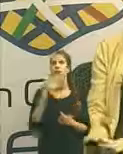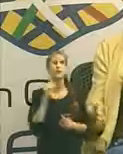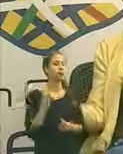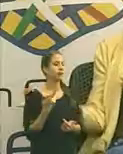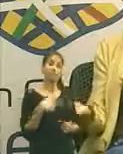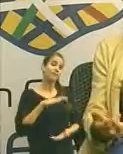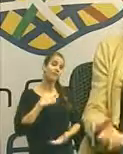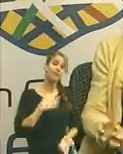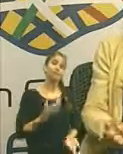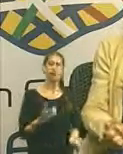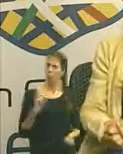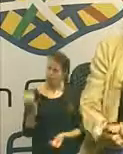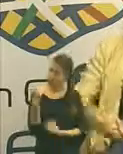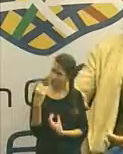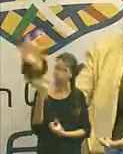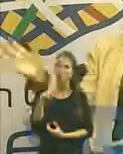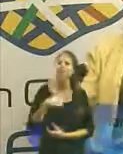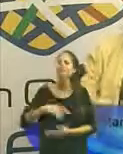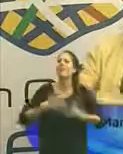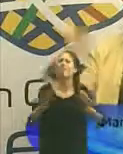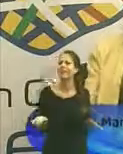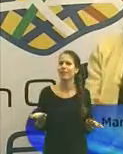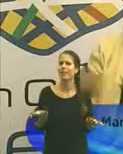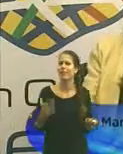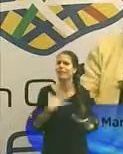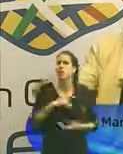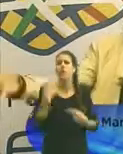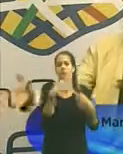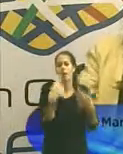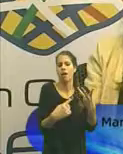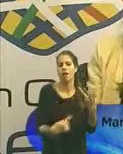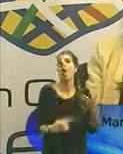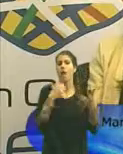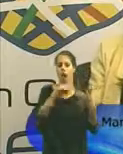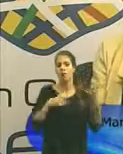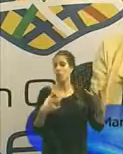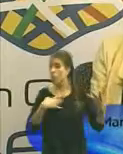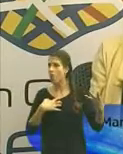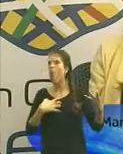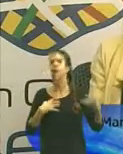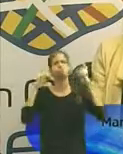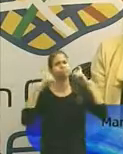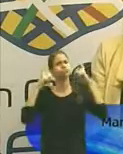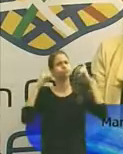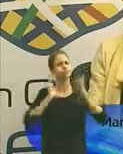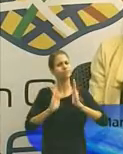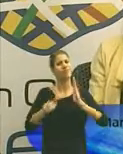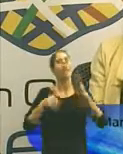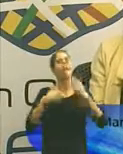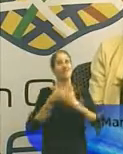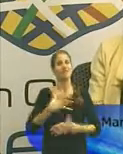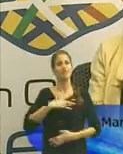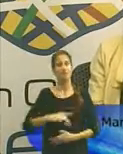¿no? Cuéntame qué puede hacer y ya lo que no puede hacer, trabajaremos, lucharemos para que llegue a para que lo haga. Es decir, muchas veces son